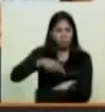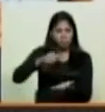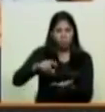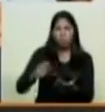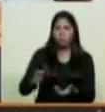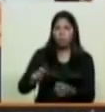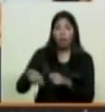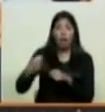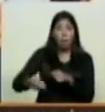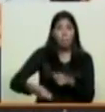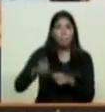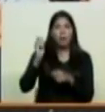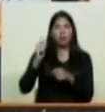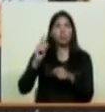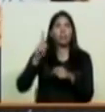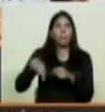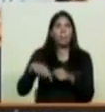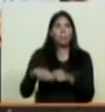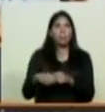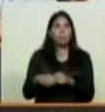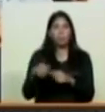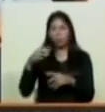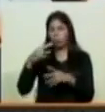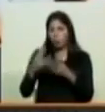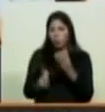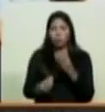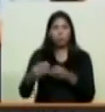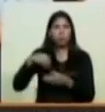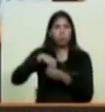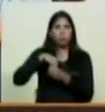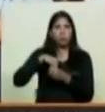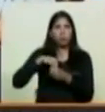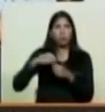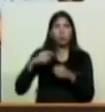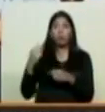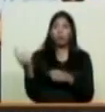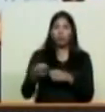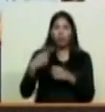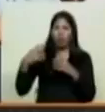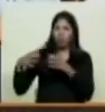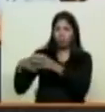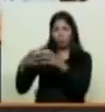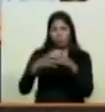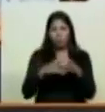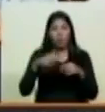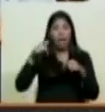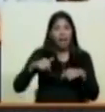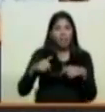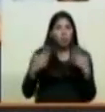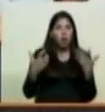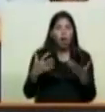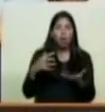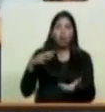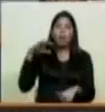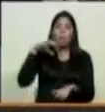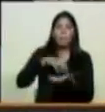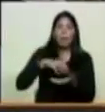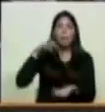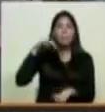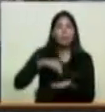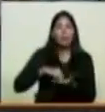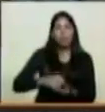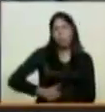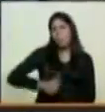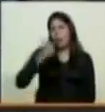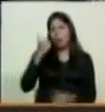dado propuestas y bueno, nuestro compromiso es trabajar de la mano con todos los sectores productivos. Nosotros vamos a convertir a Miranda en el estado más productivo y el más exportador del país.